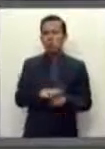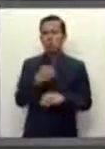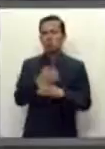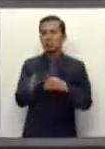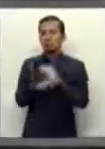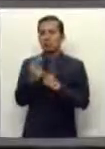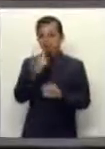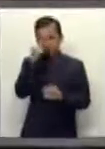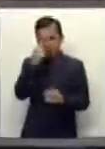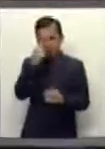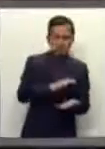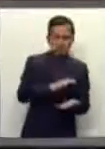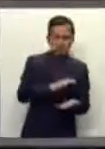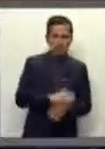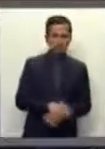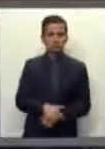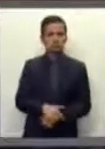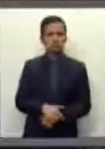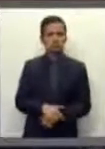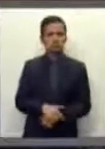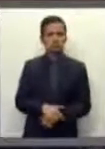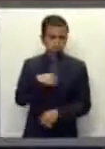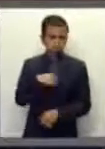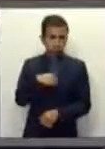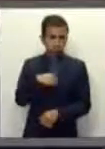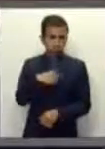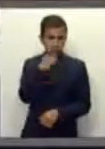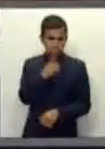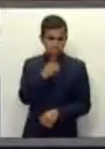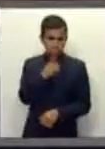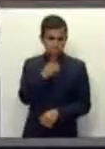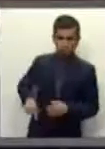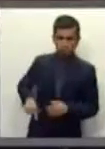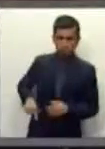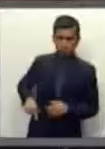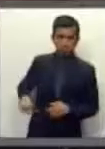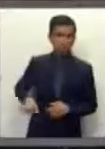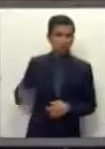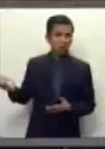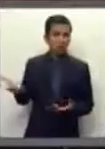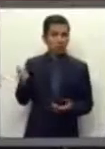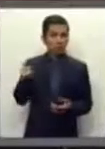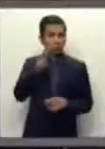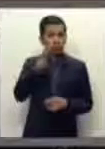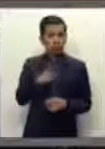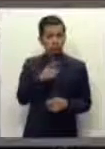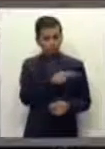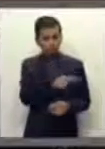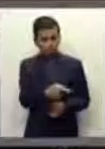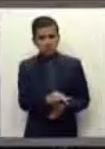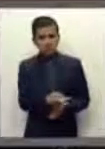disminuirla. No es aventurado aseverar que el gobierno actual medra con la pobreza, de ahí que no asuma